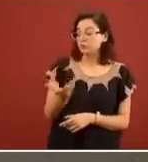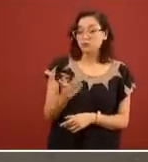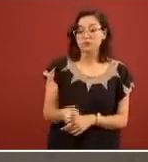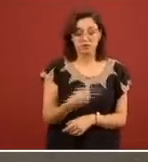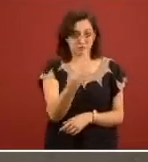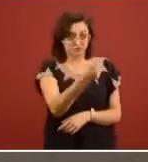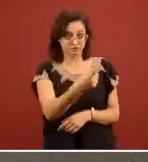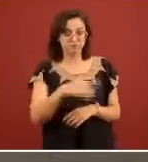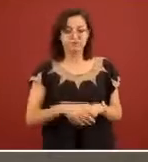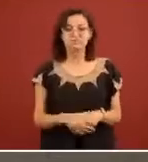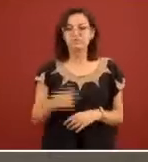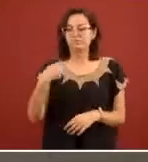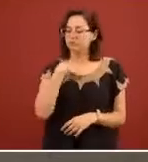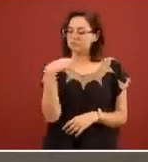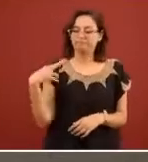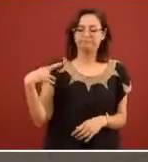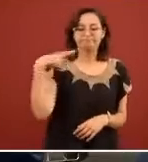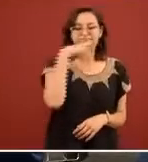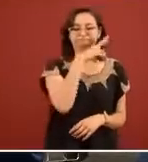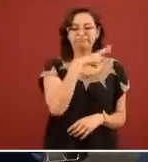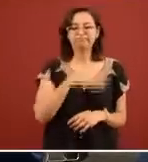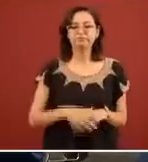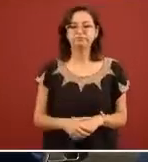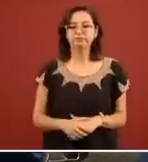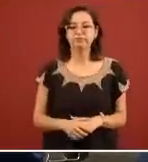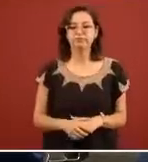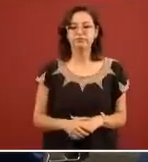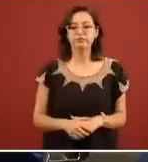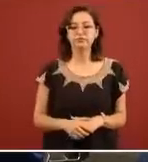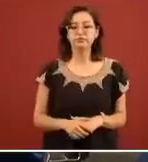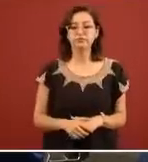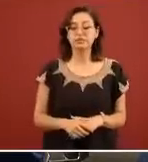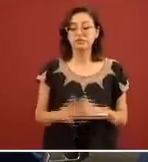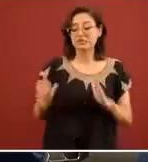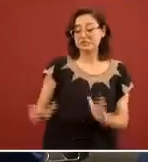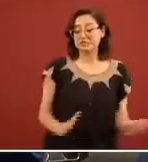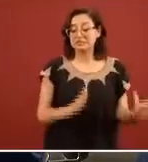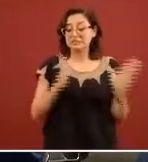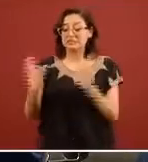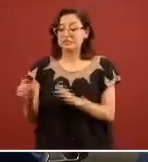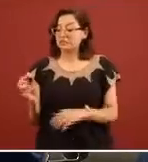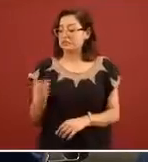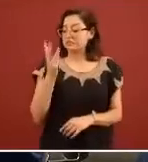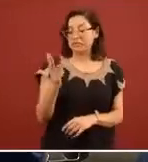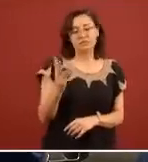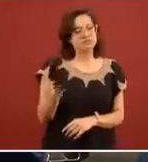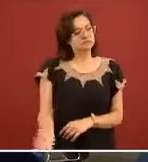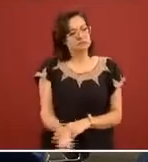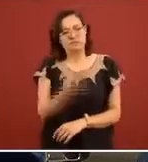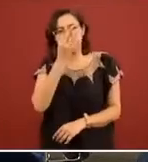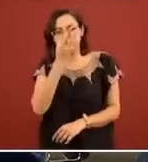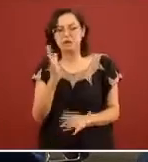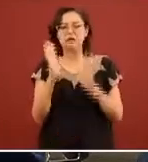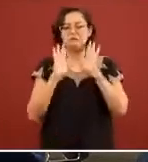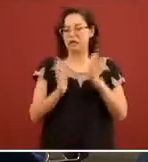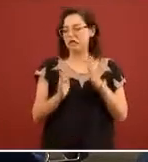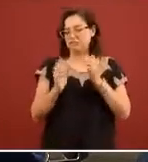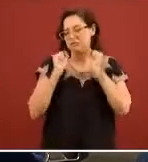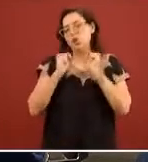tiempo. Buenas noches, rapidísimo. Hablando ante la inminente llegada de la fase 3, doctor, que usted ya nos ha alertado desde hace varios